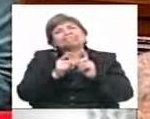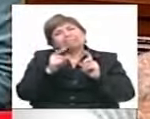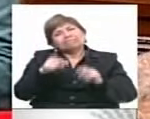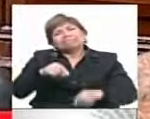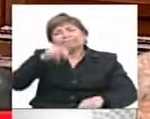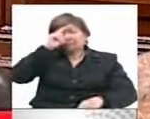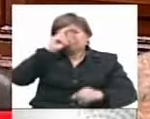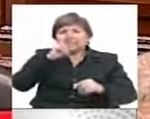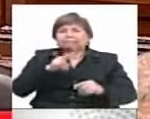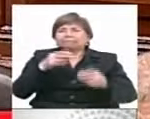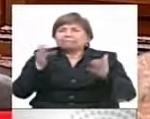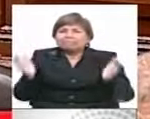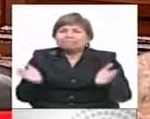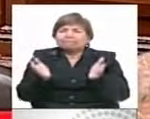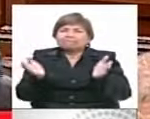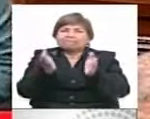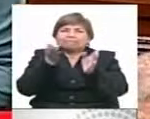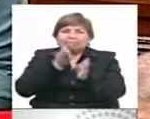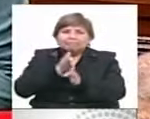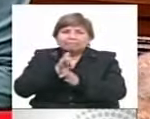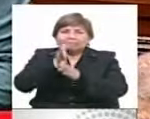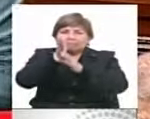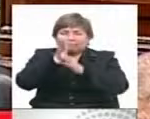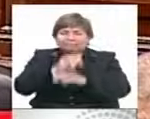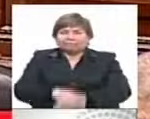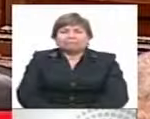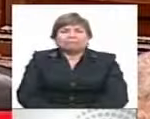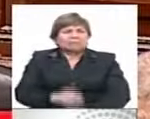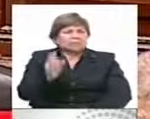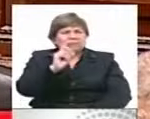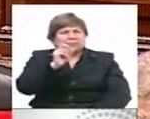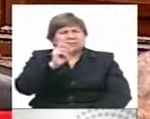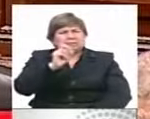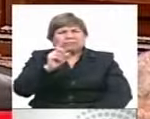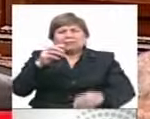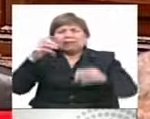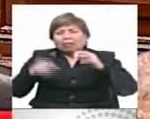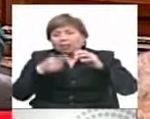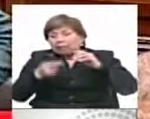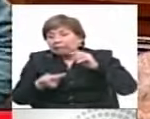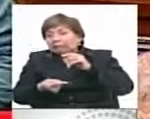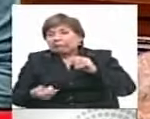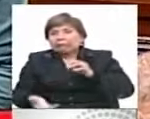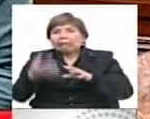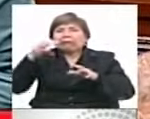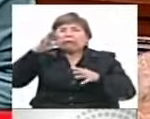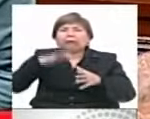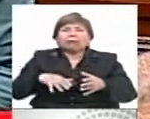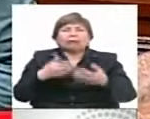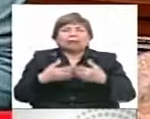país y empujar el coche en la misma dirección. Ya no estar bajando la llanta antes